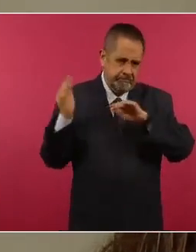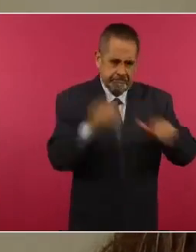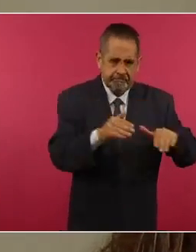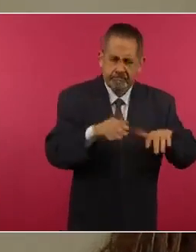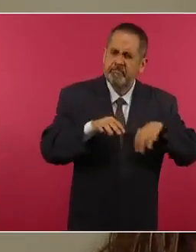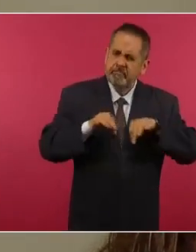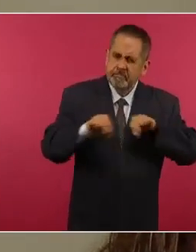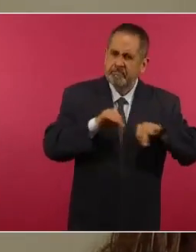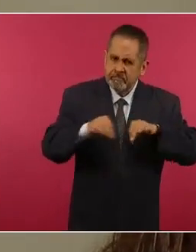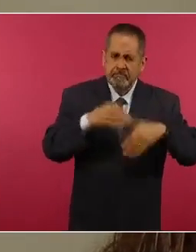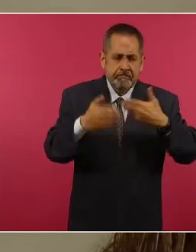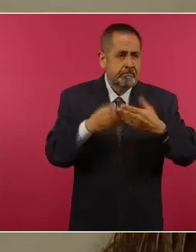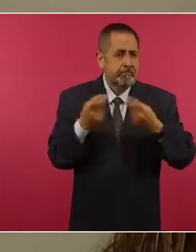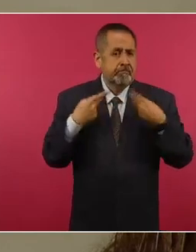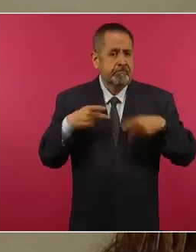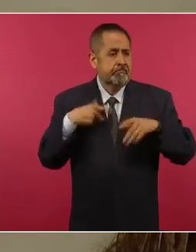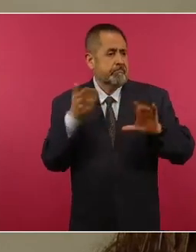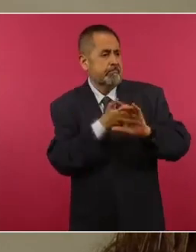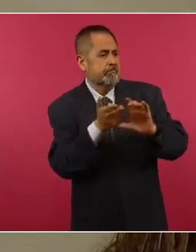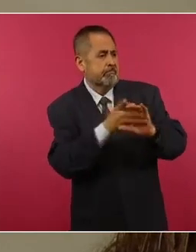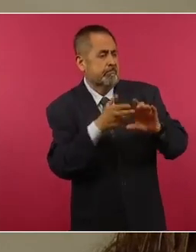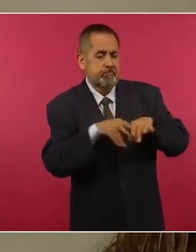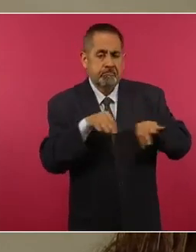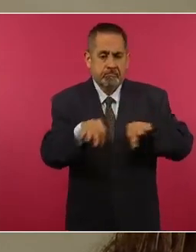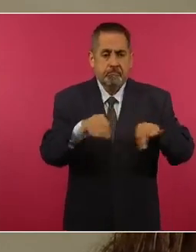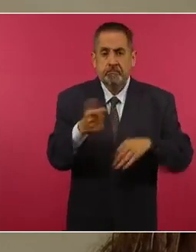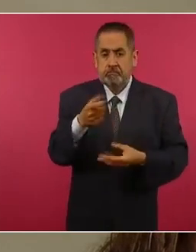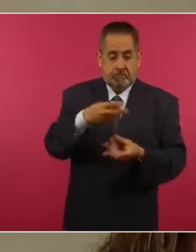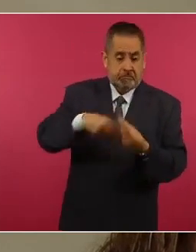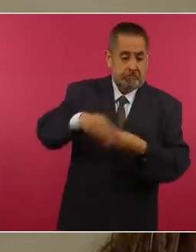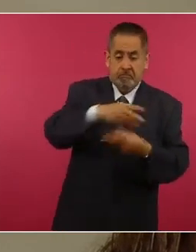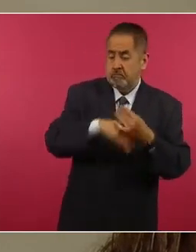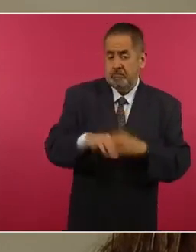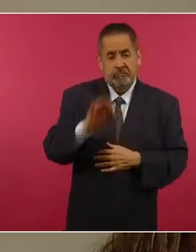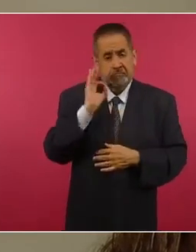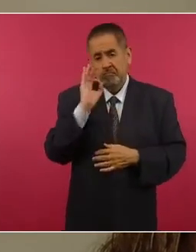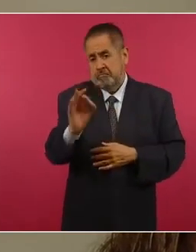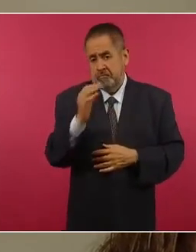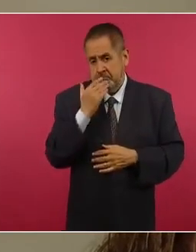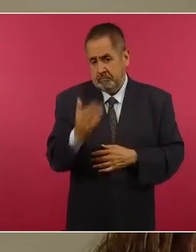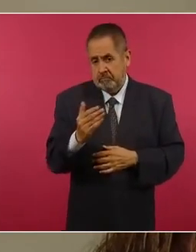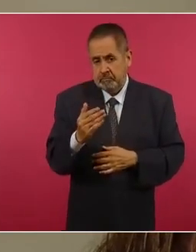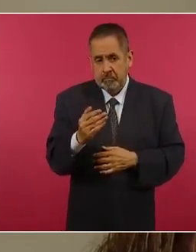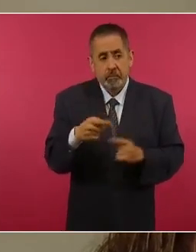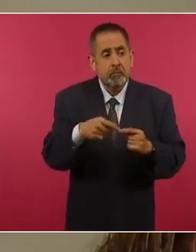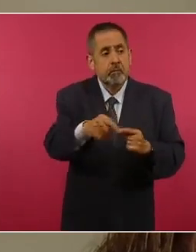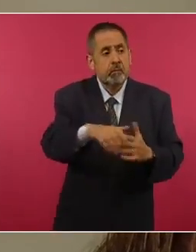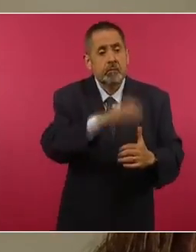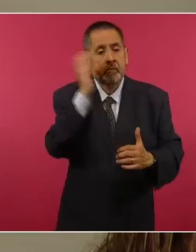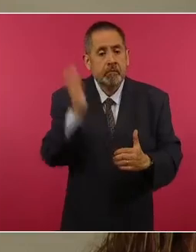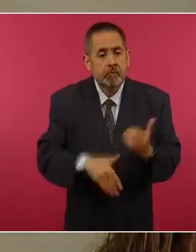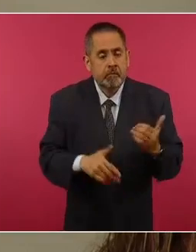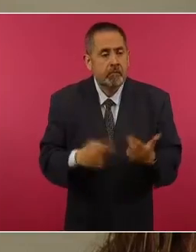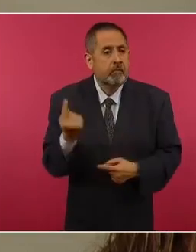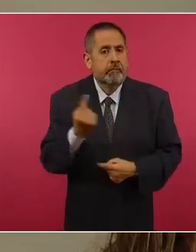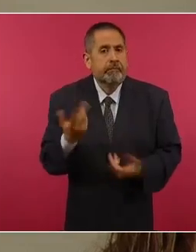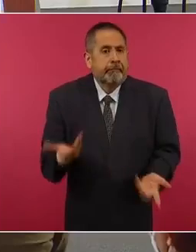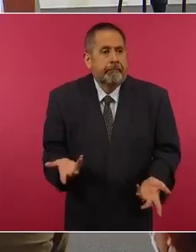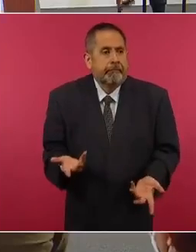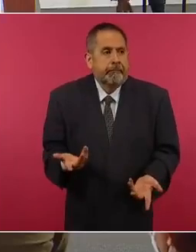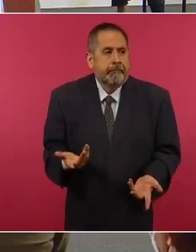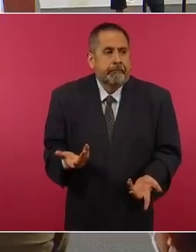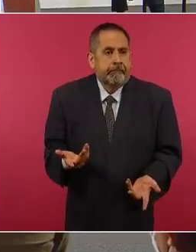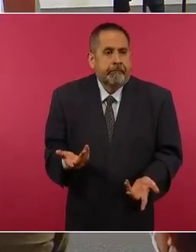pues generó todo lo que fue el movimiento económico en la región. Entonces, es la preocupación que hay, lo del desempleo que va a quedar